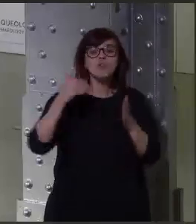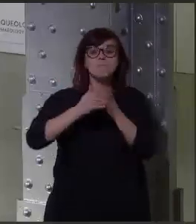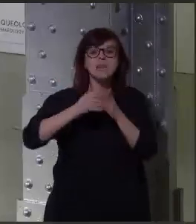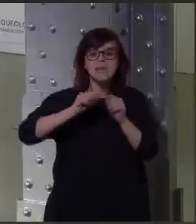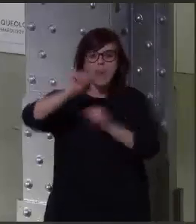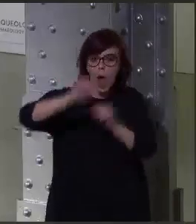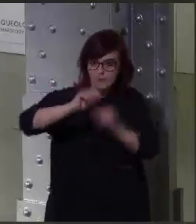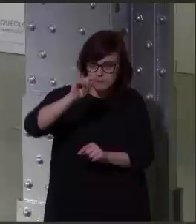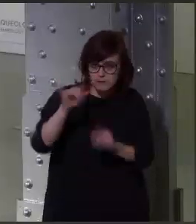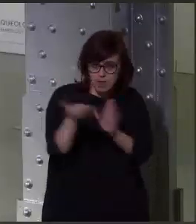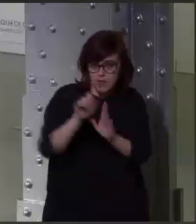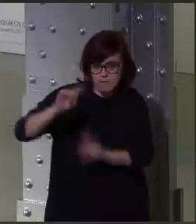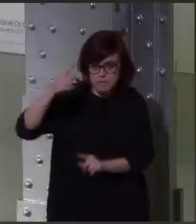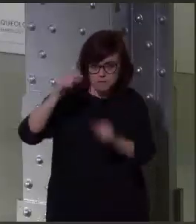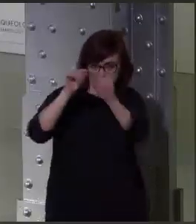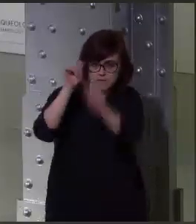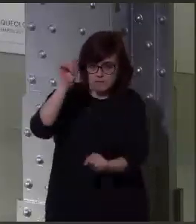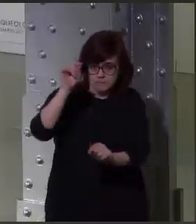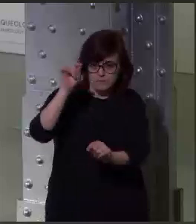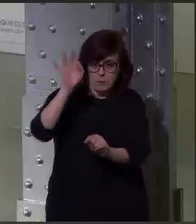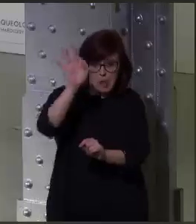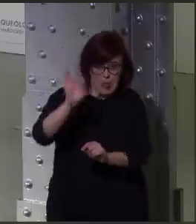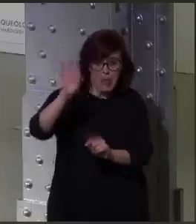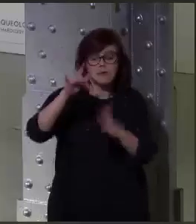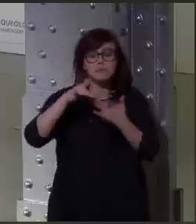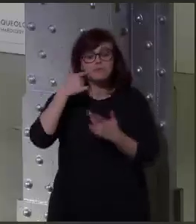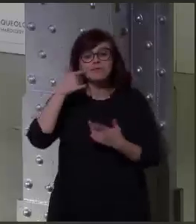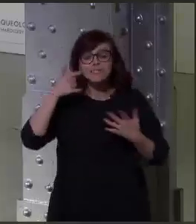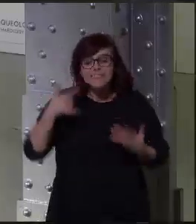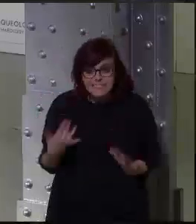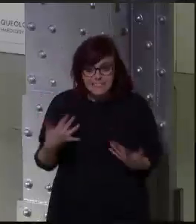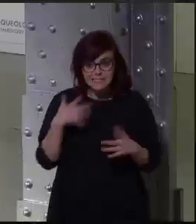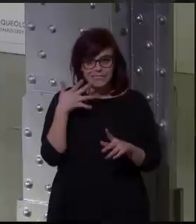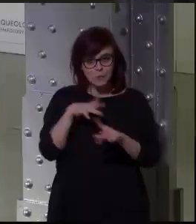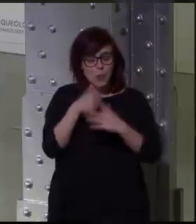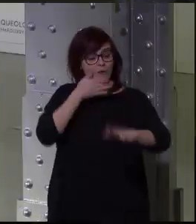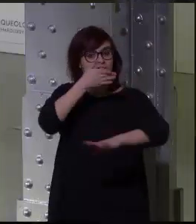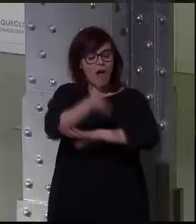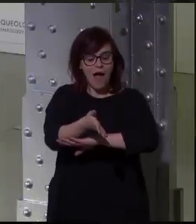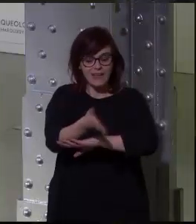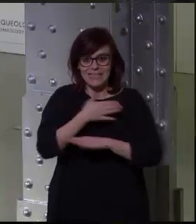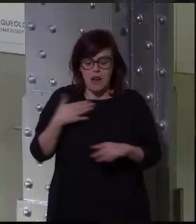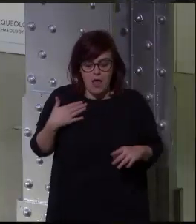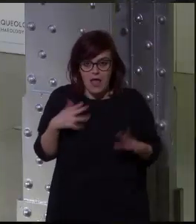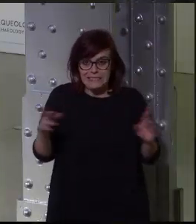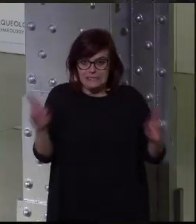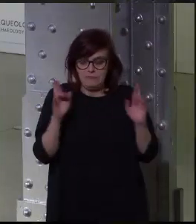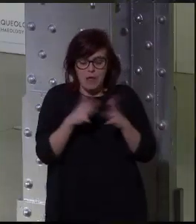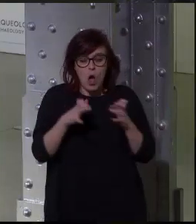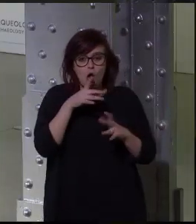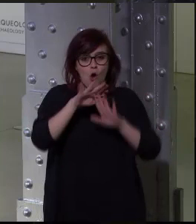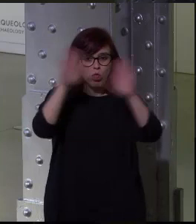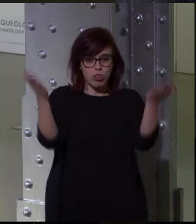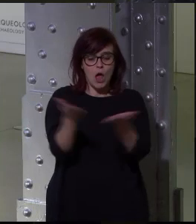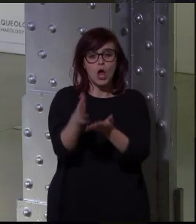de distancia. Bien, cuando vas a un sitio así, lo que esperas es encontrar, además es muy al sur de